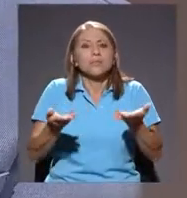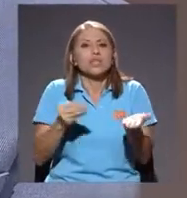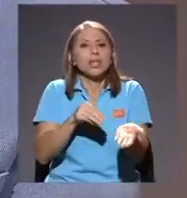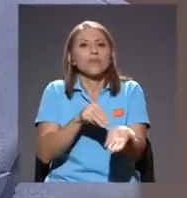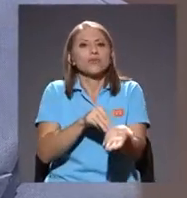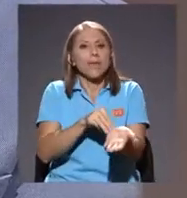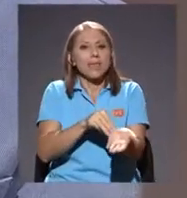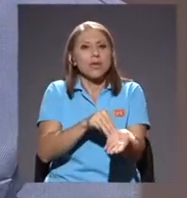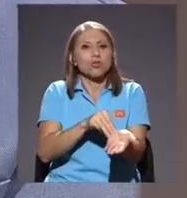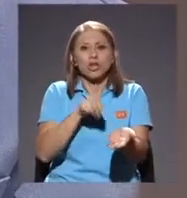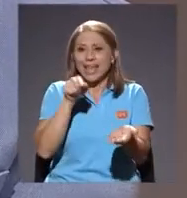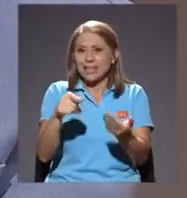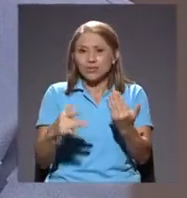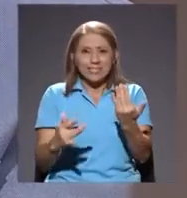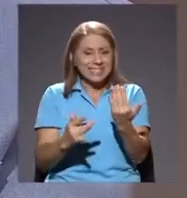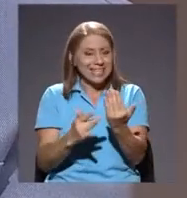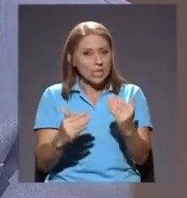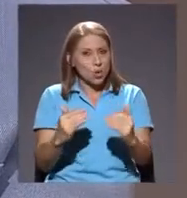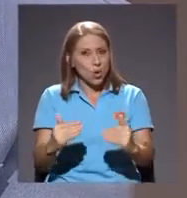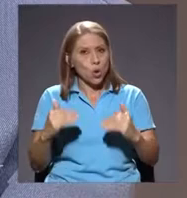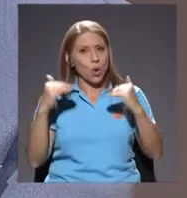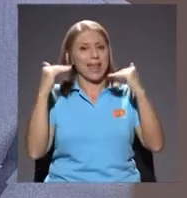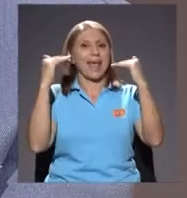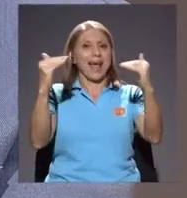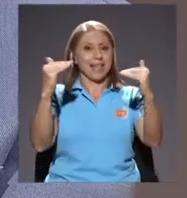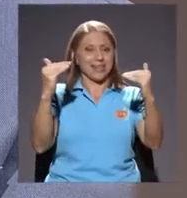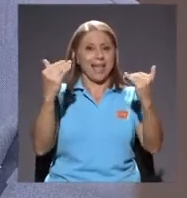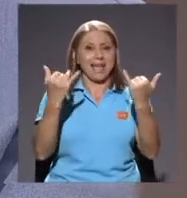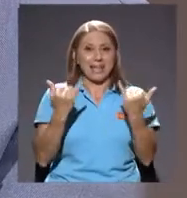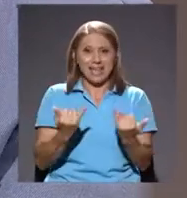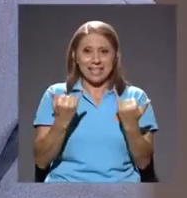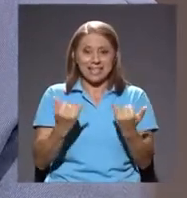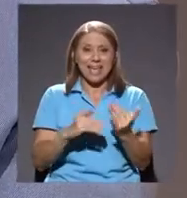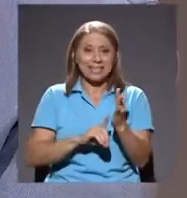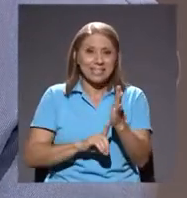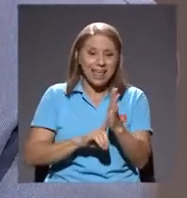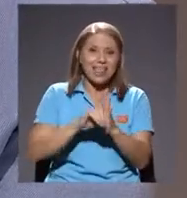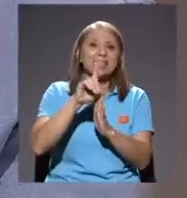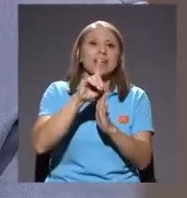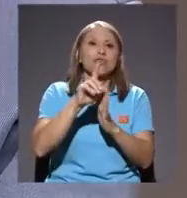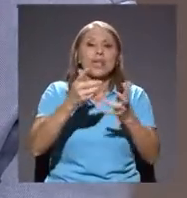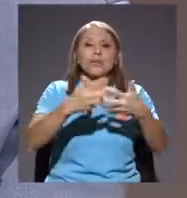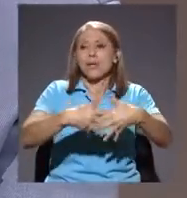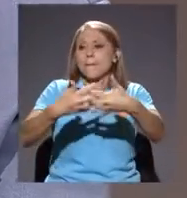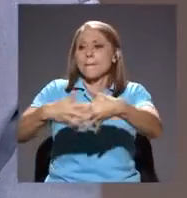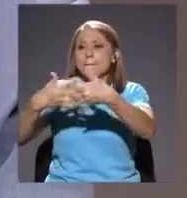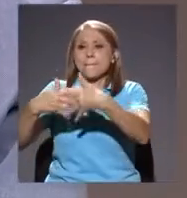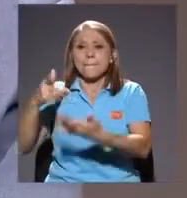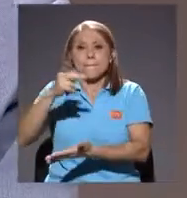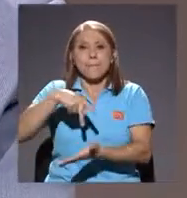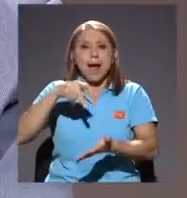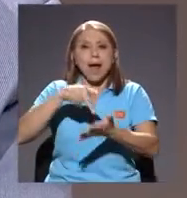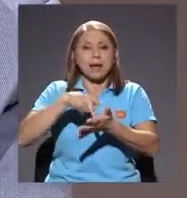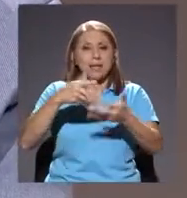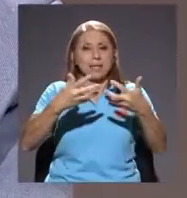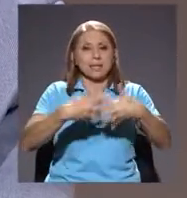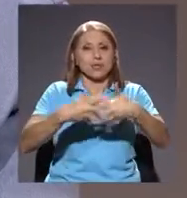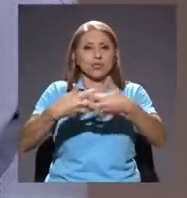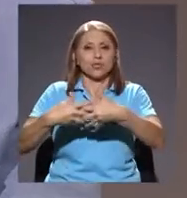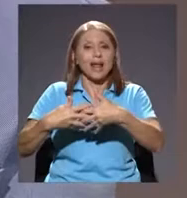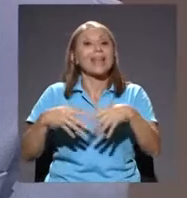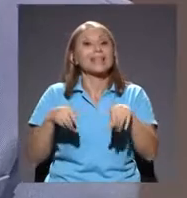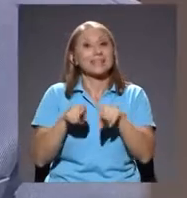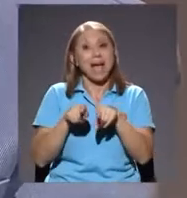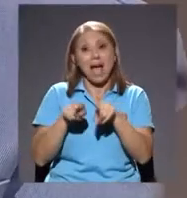alta tecnología que se está desarrollando en parques industriales tanto en cartago